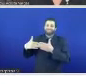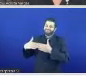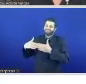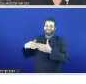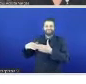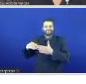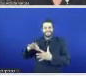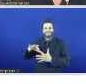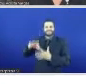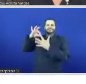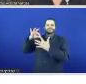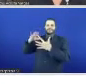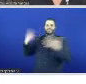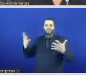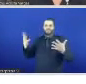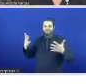se ha señalado,